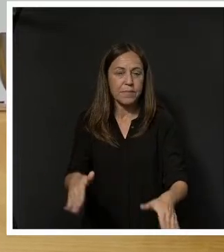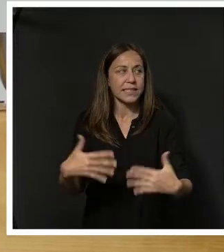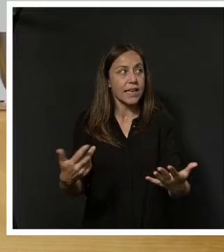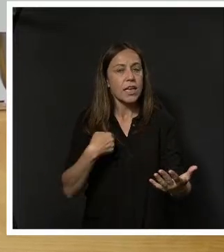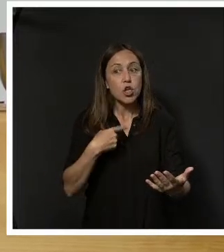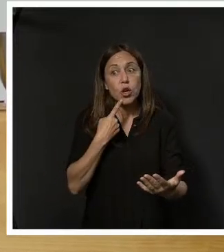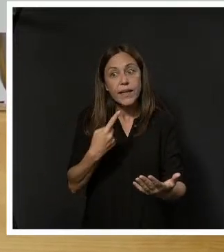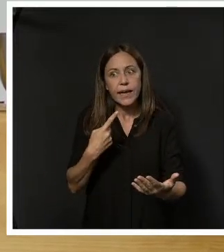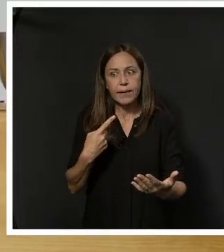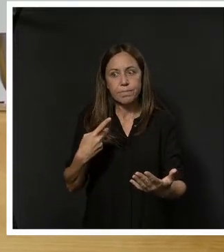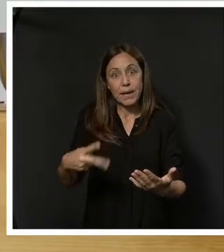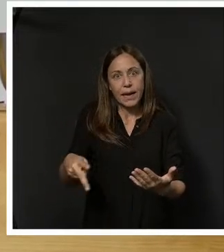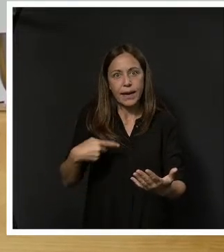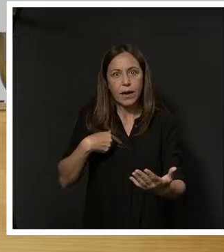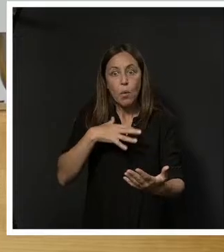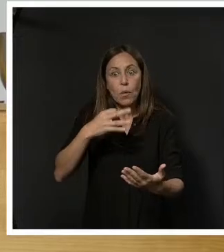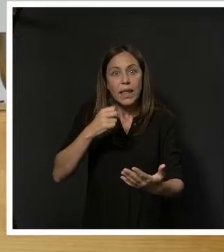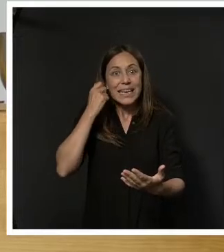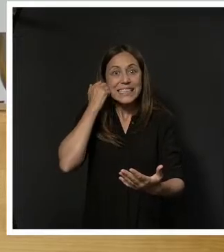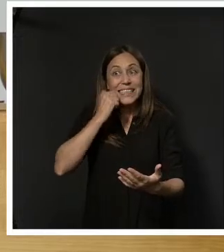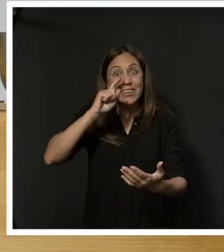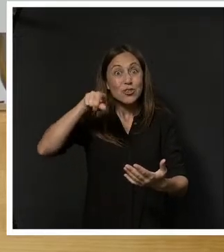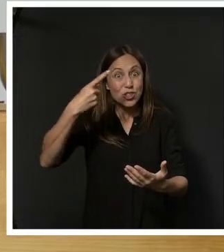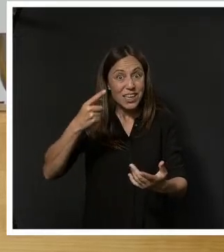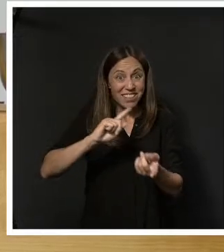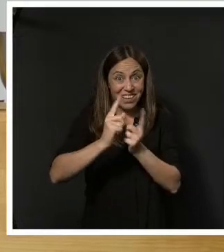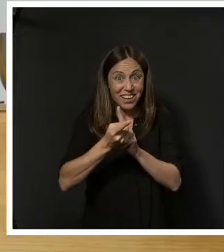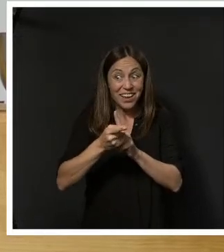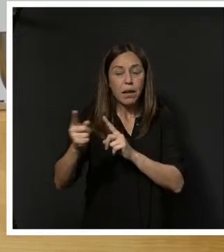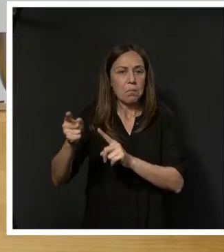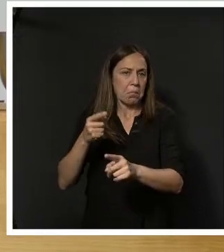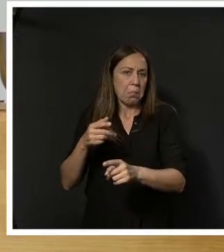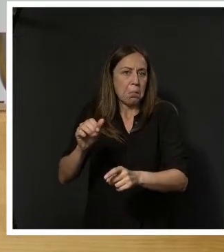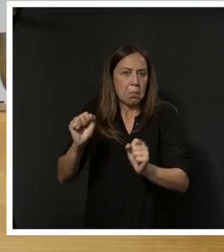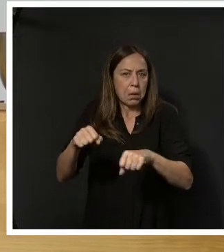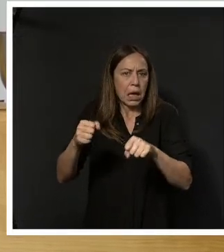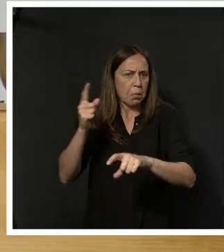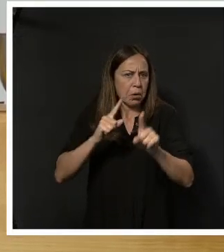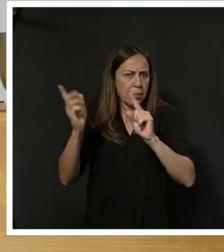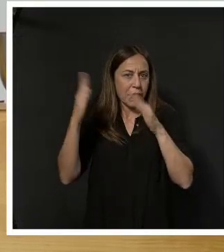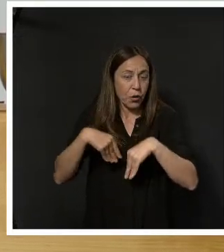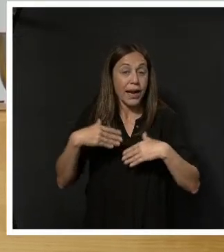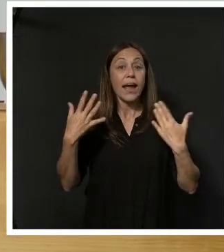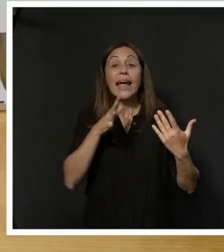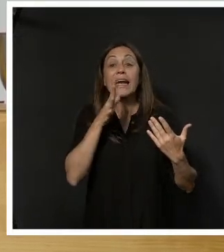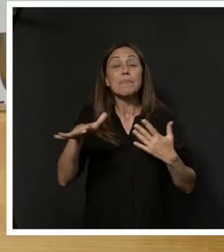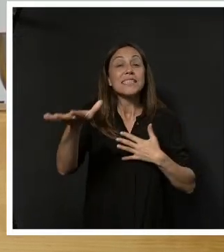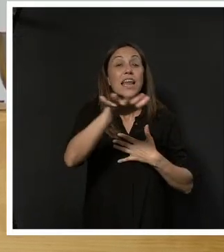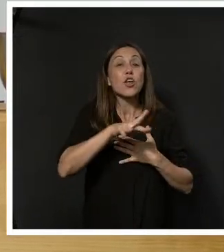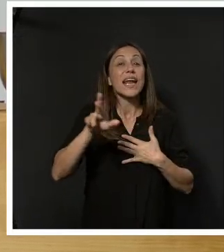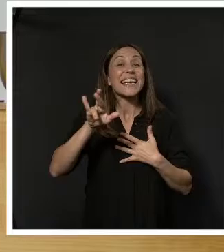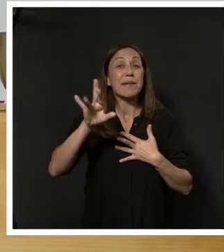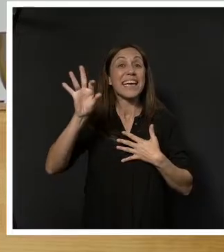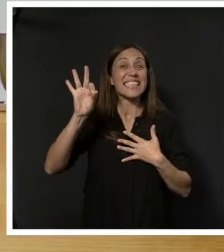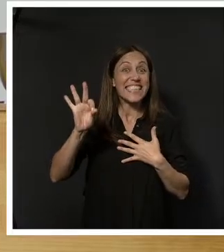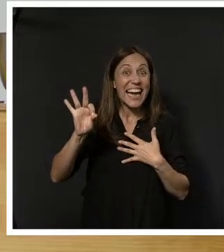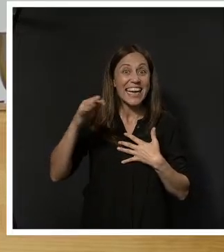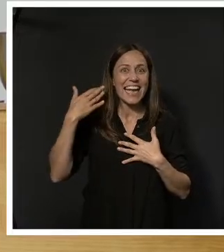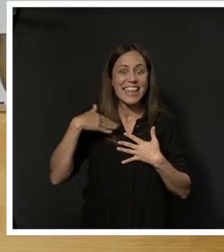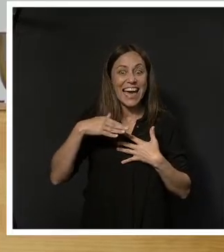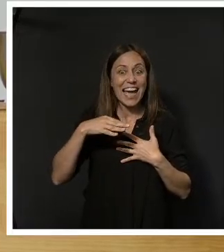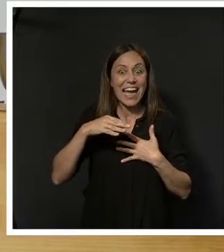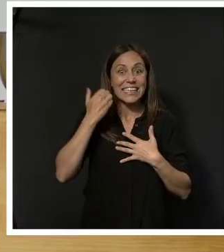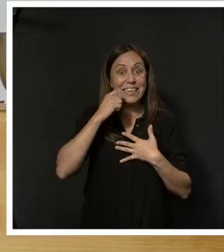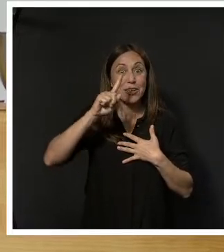eso cambiamos por sábado que veo vale sin problema pasa que fuimos arriba Sacra el sábado Qué belleza están en